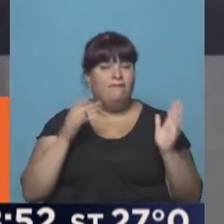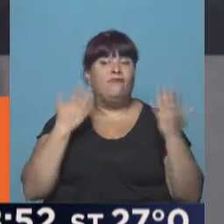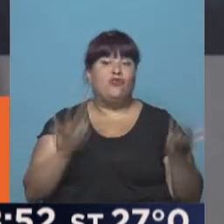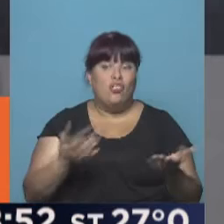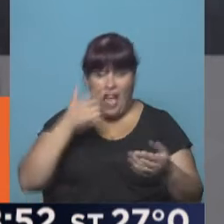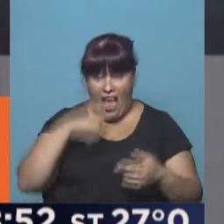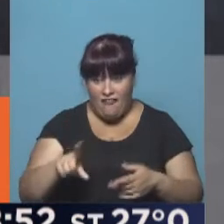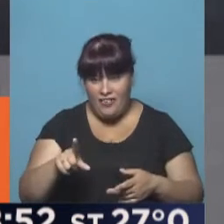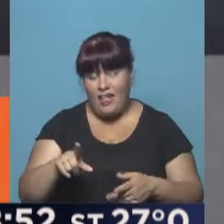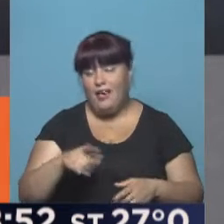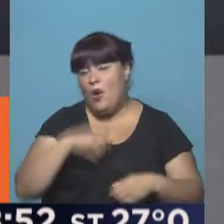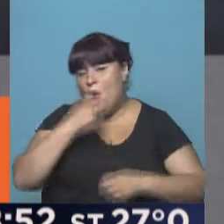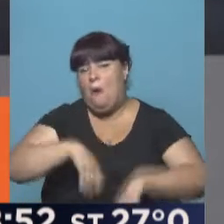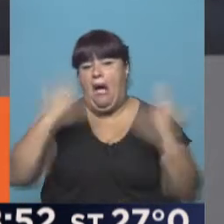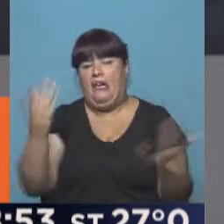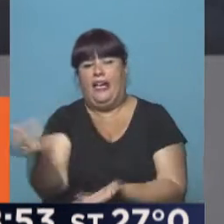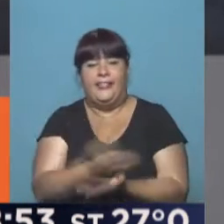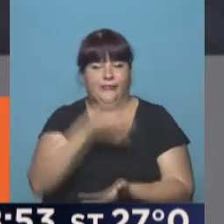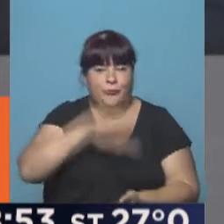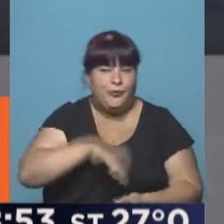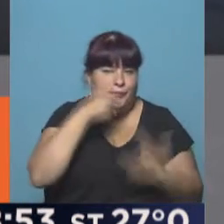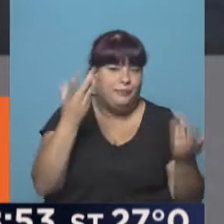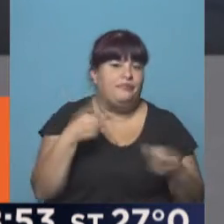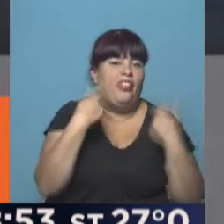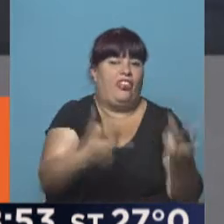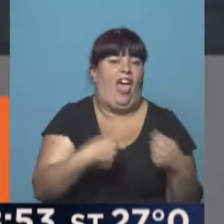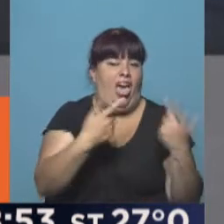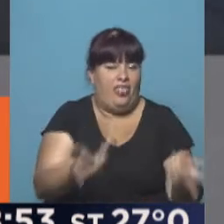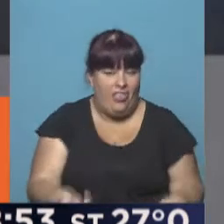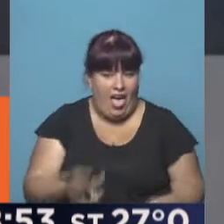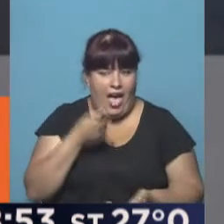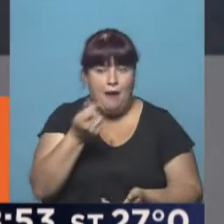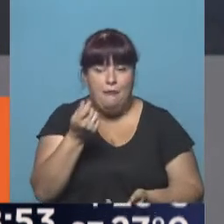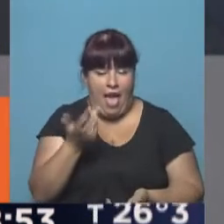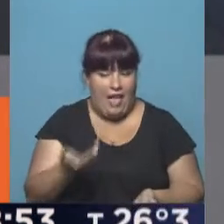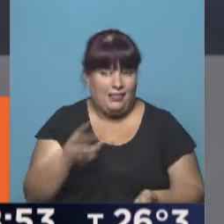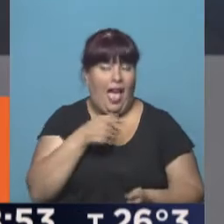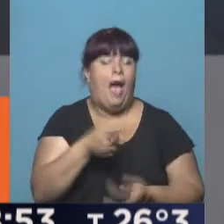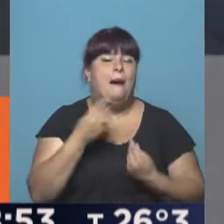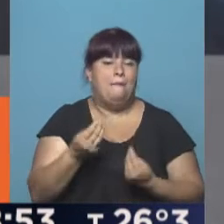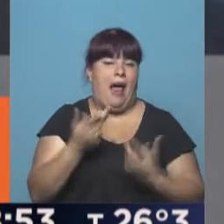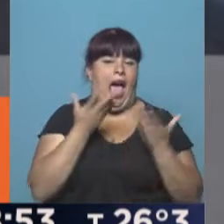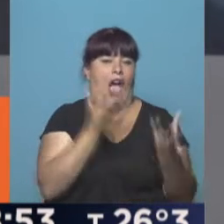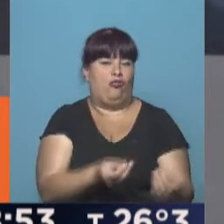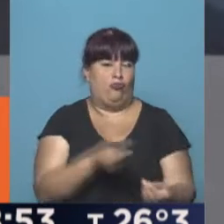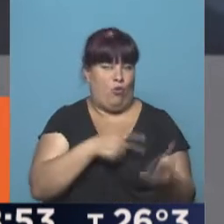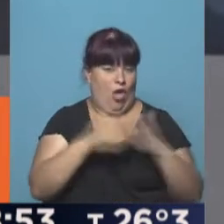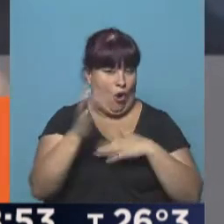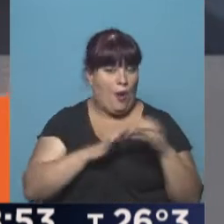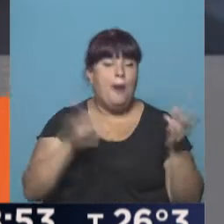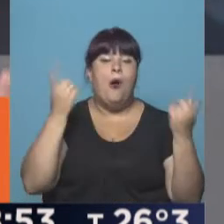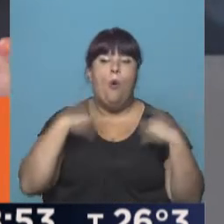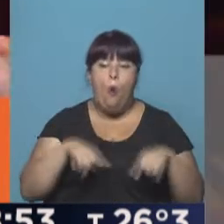en definitiva pudiera ser cualquiera de los destinatarios de esos fondos los que pudieran beneficiar de esas obras. Pero una vez que